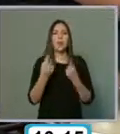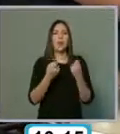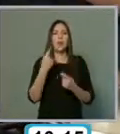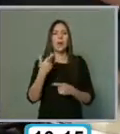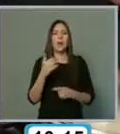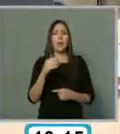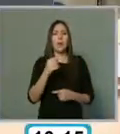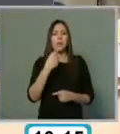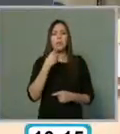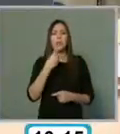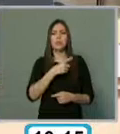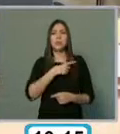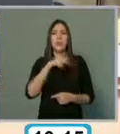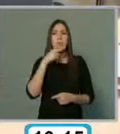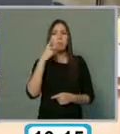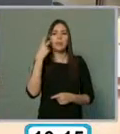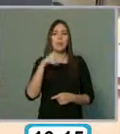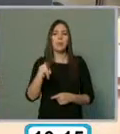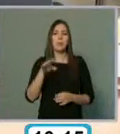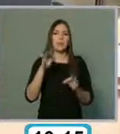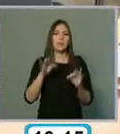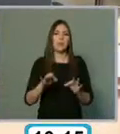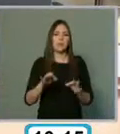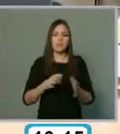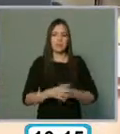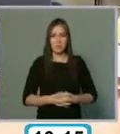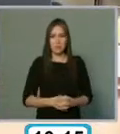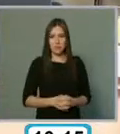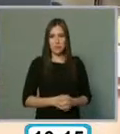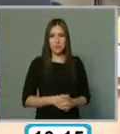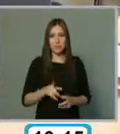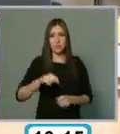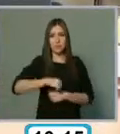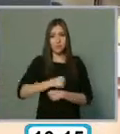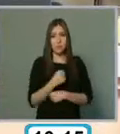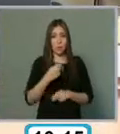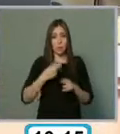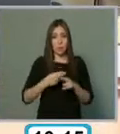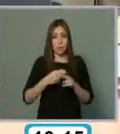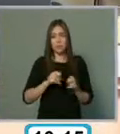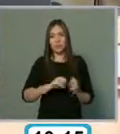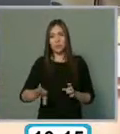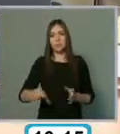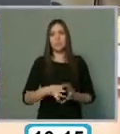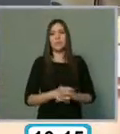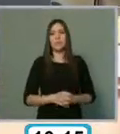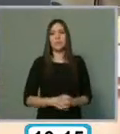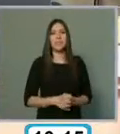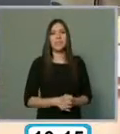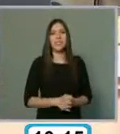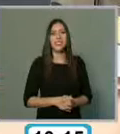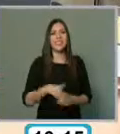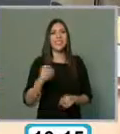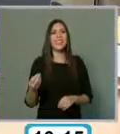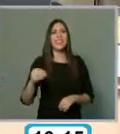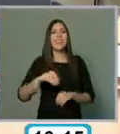que pues sí saben a puro aguacate perfecto. ¿Vamos a guardar el hueso o no? Pues lo podemos guardar, no hay problema. Vamos a agregar entonces